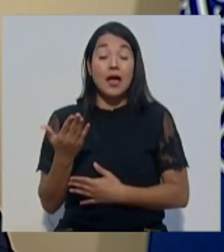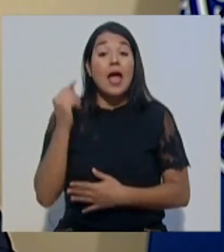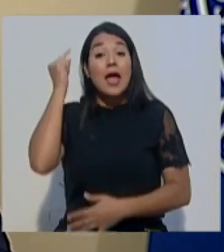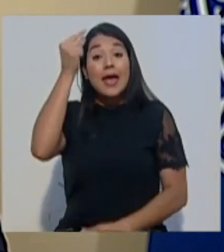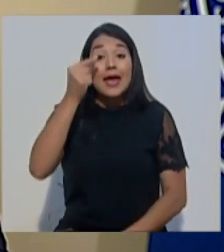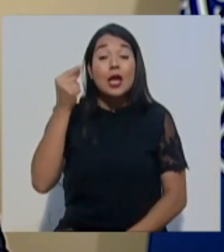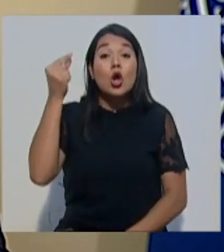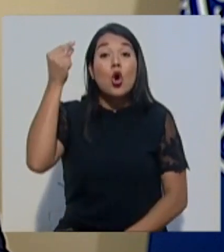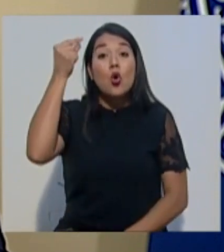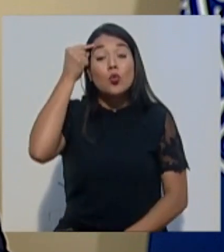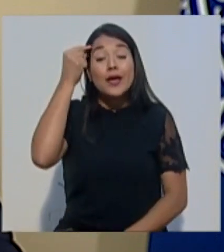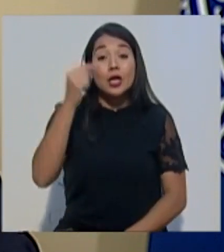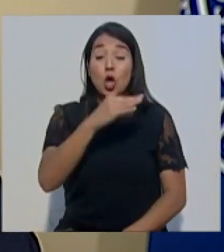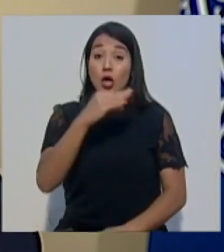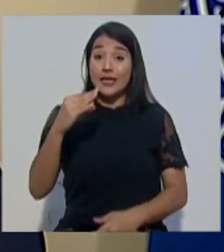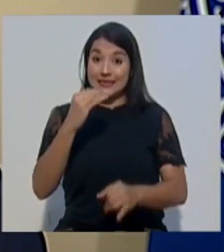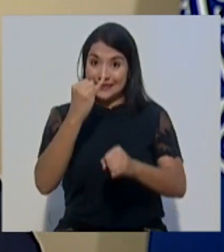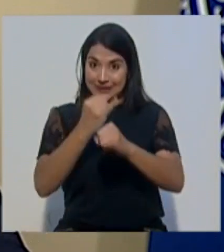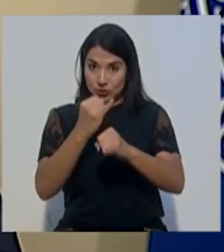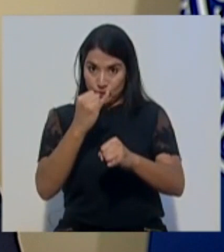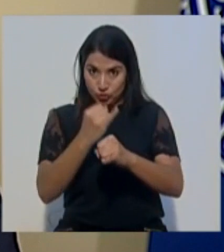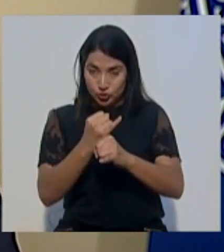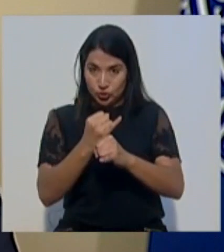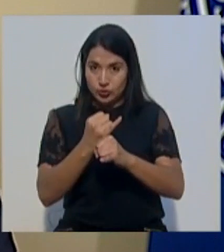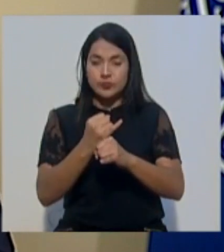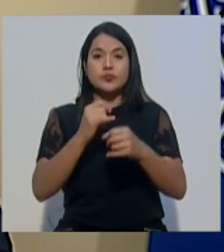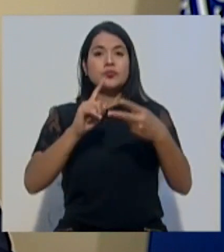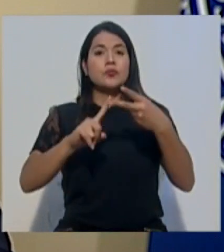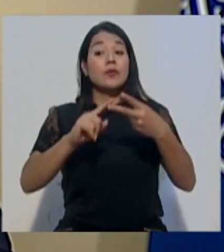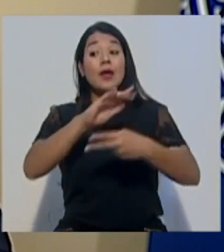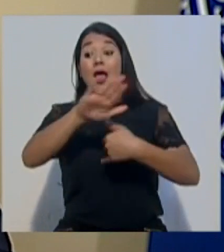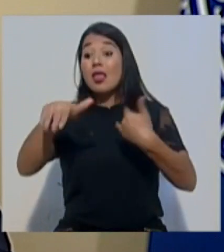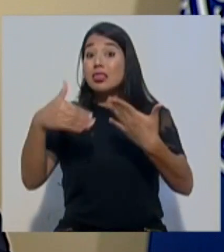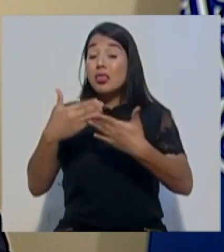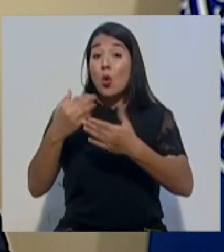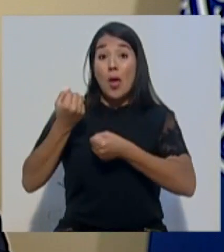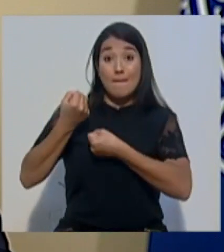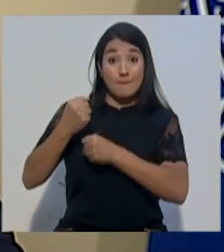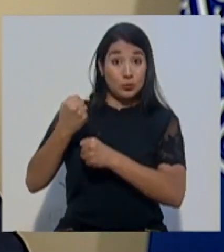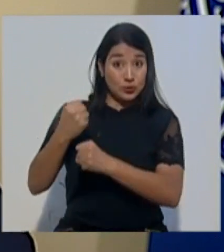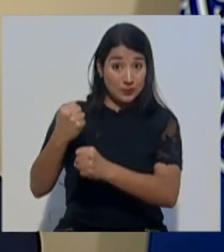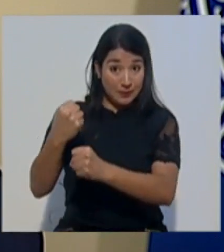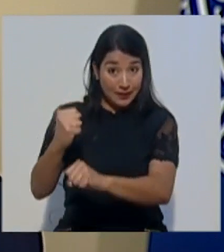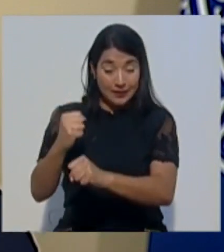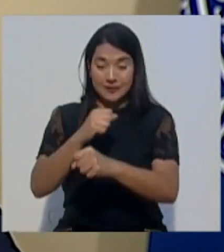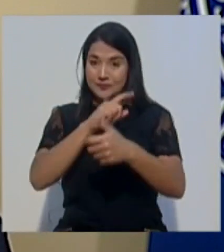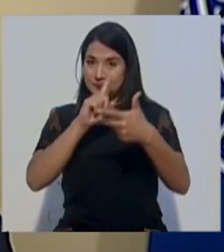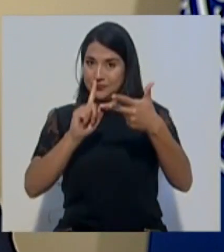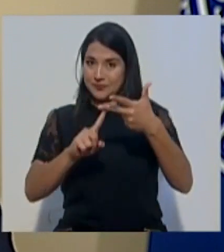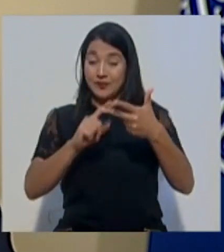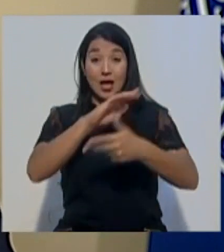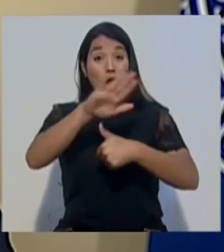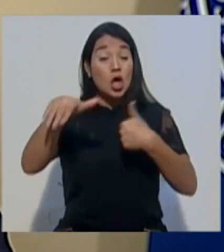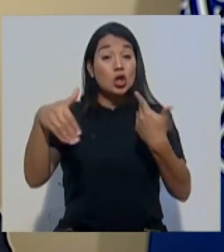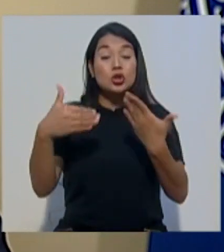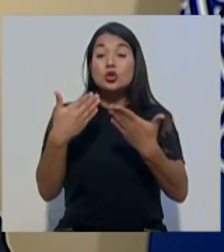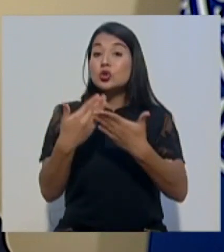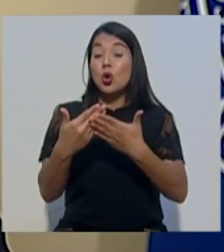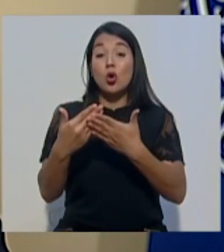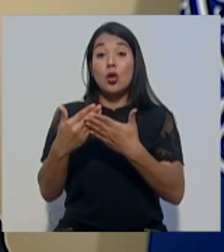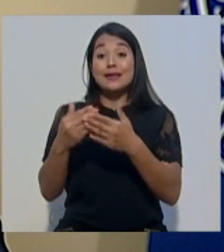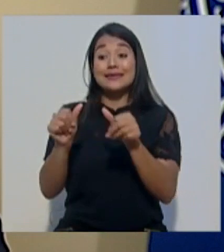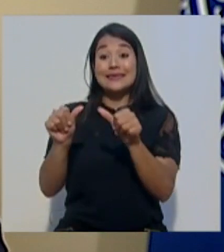el gobierno y sus instituciones, todas las municipalidades y los gobiernos locales, todos los